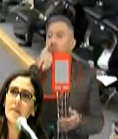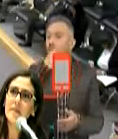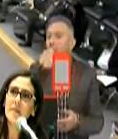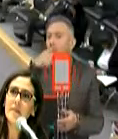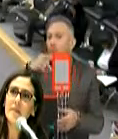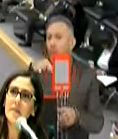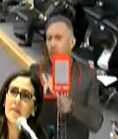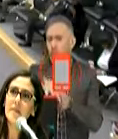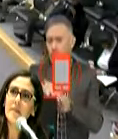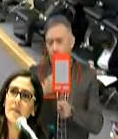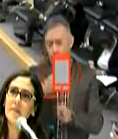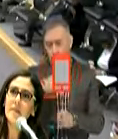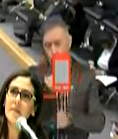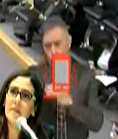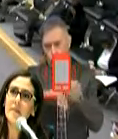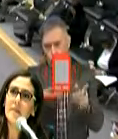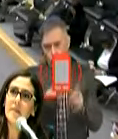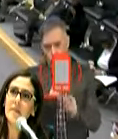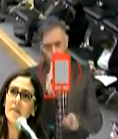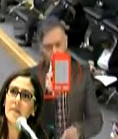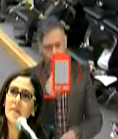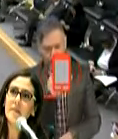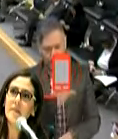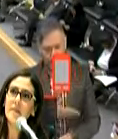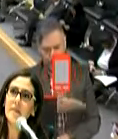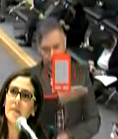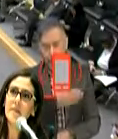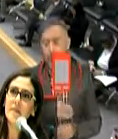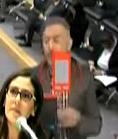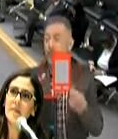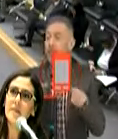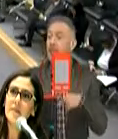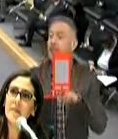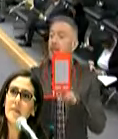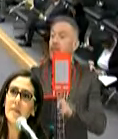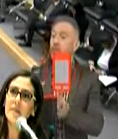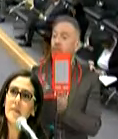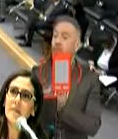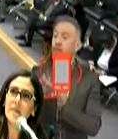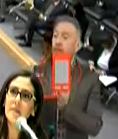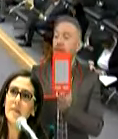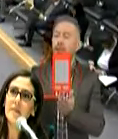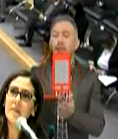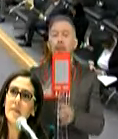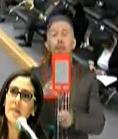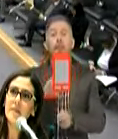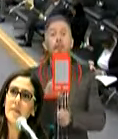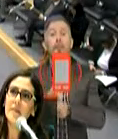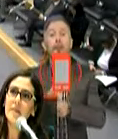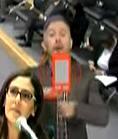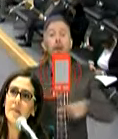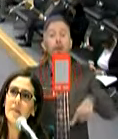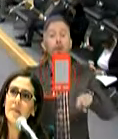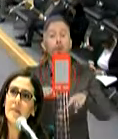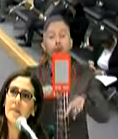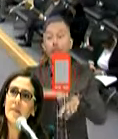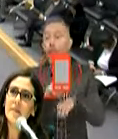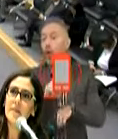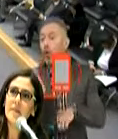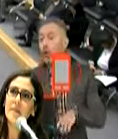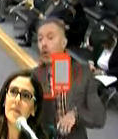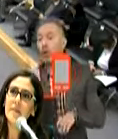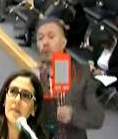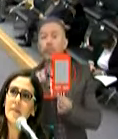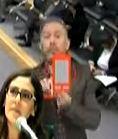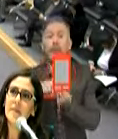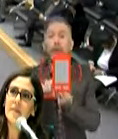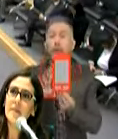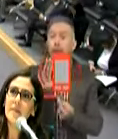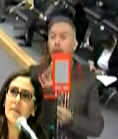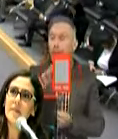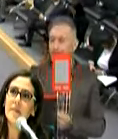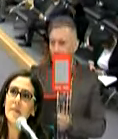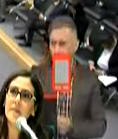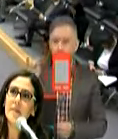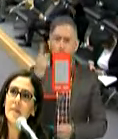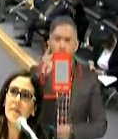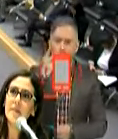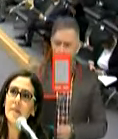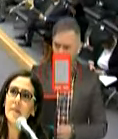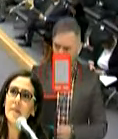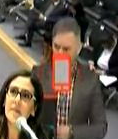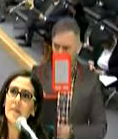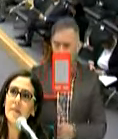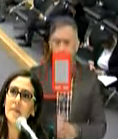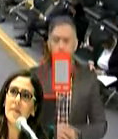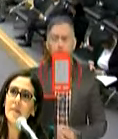de información hacia la ciudadanía, del quehacer del gobierno. Y por el otro lado, se ha señalado